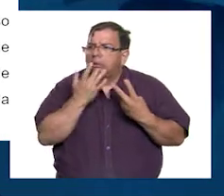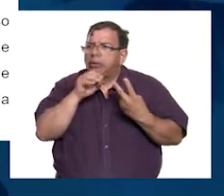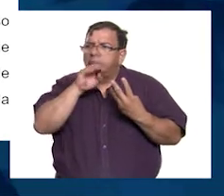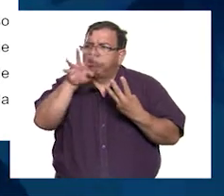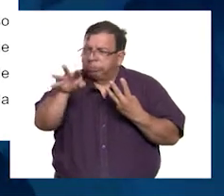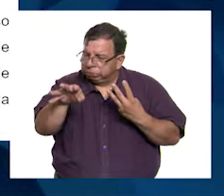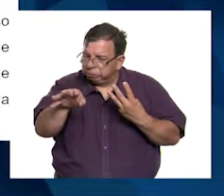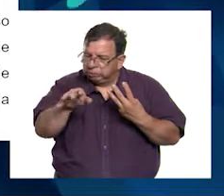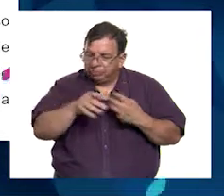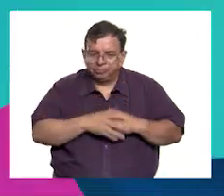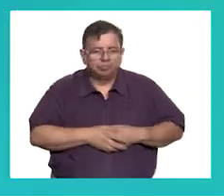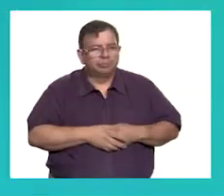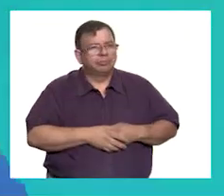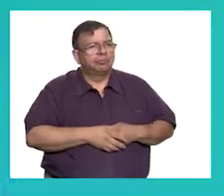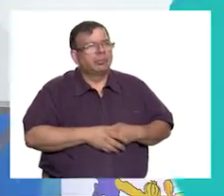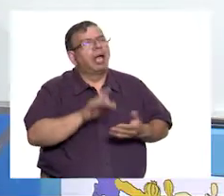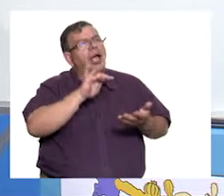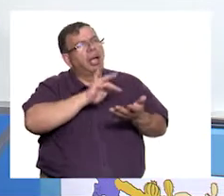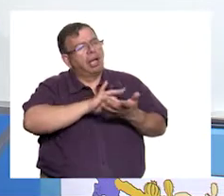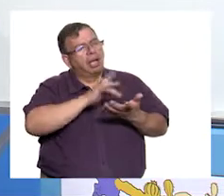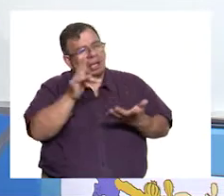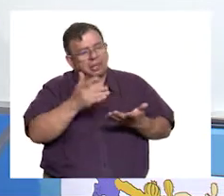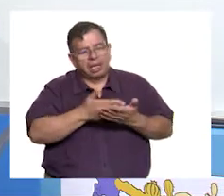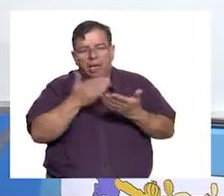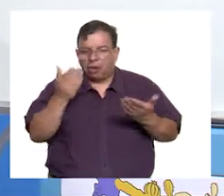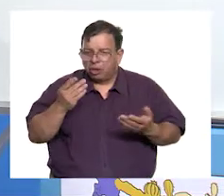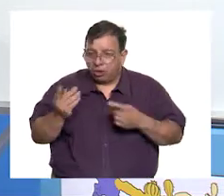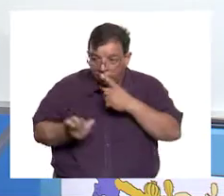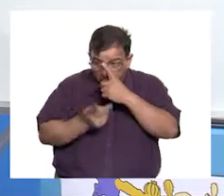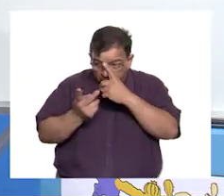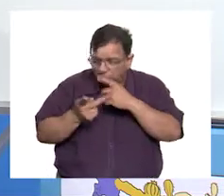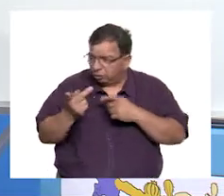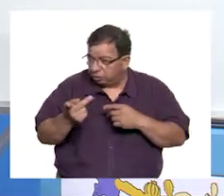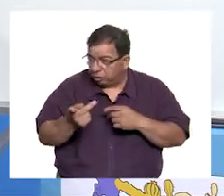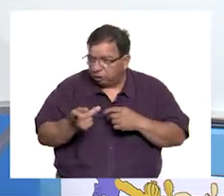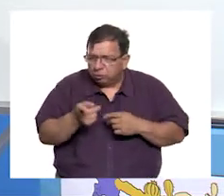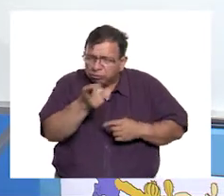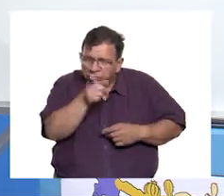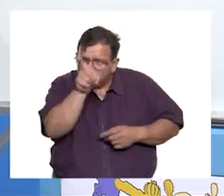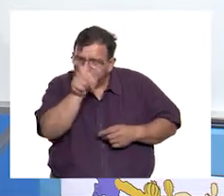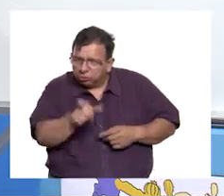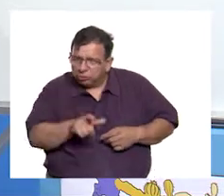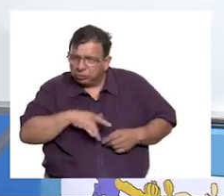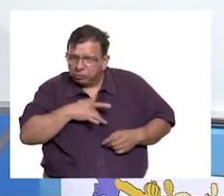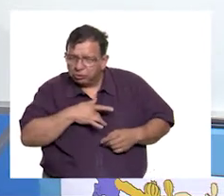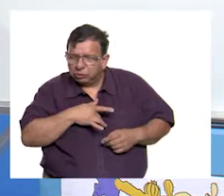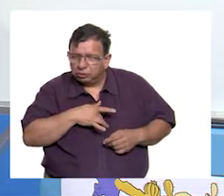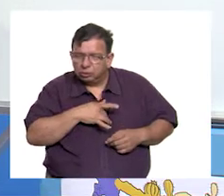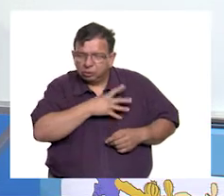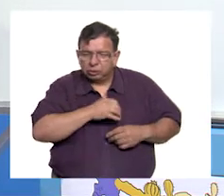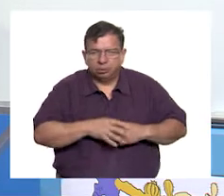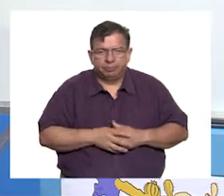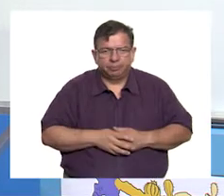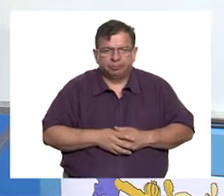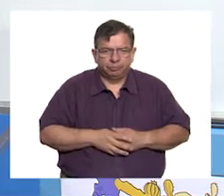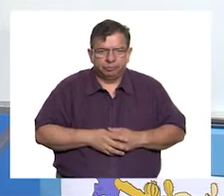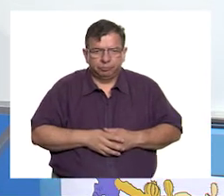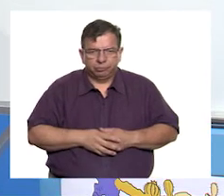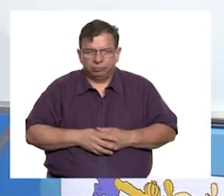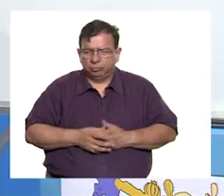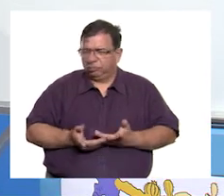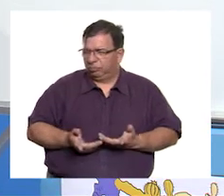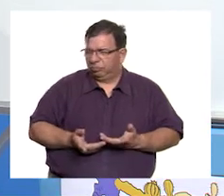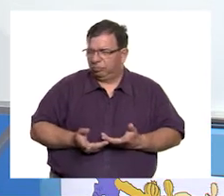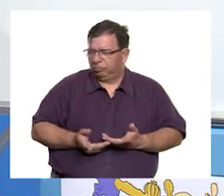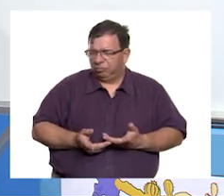Gracias, Juan Carlos. Ahora yo les voy a hacer algunas preguntas sobre lo que podemos inferir de la forma de ser de la hija malcriada. A ver, ¿por qué no